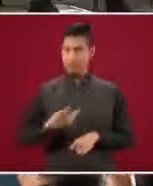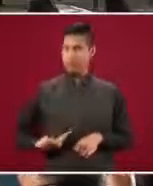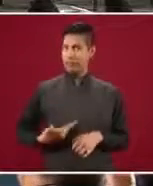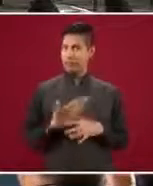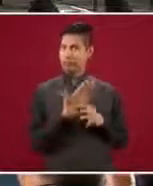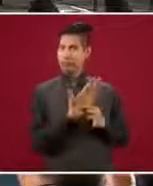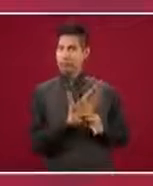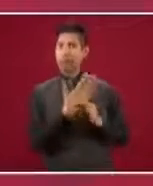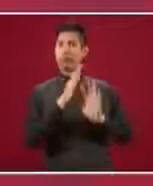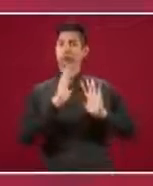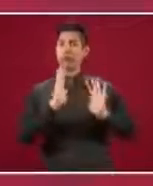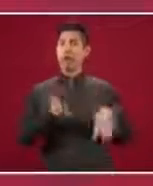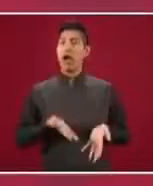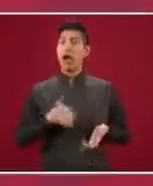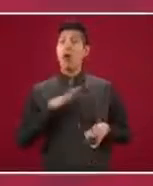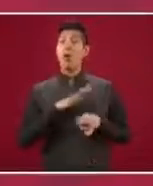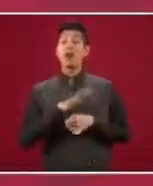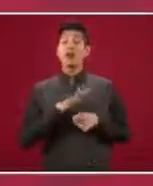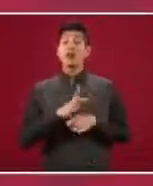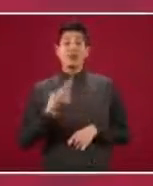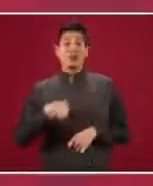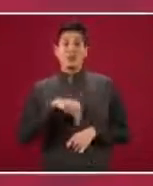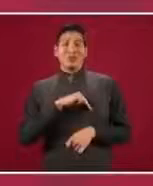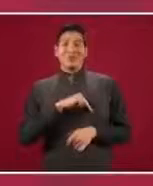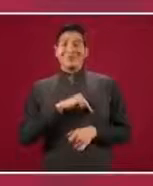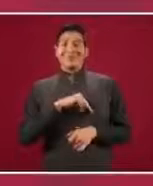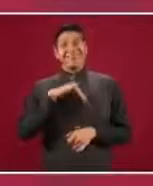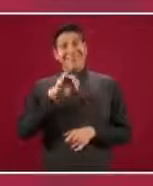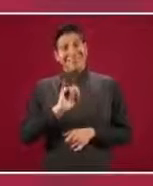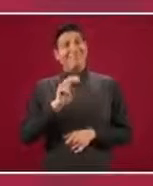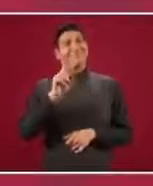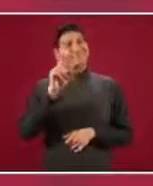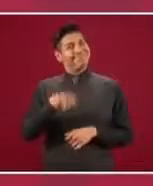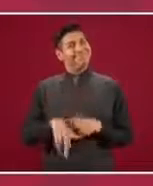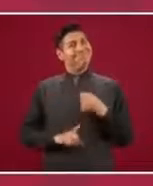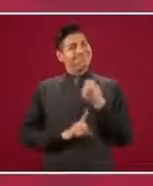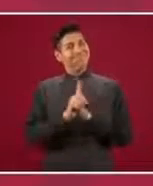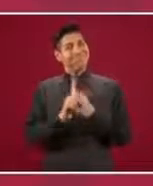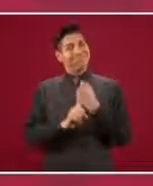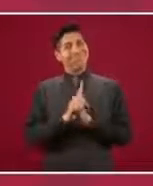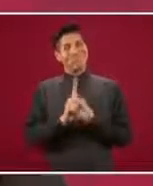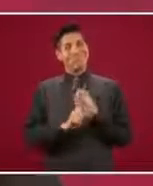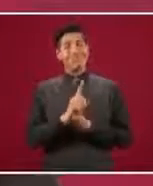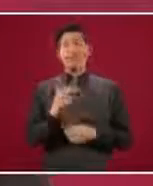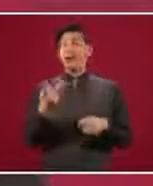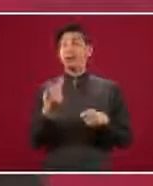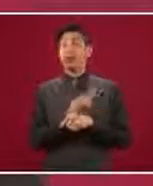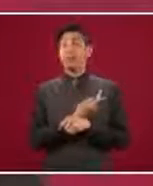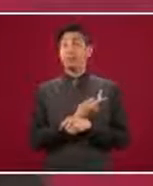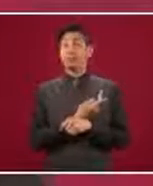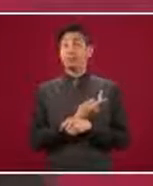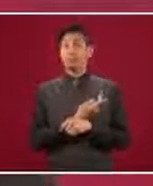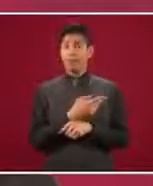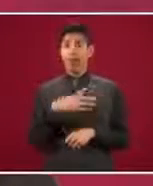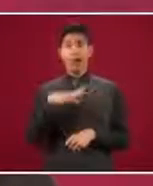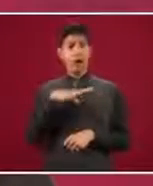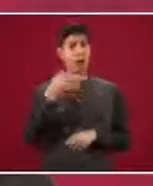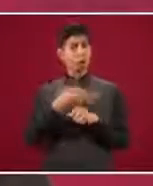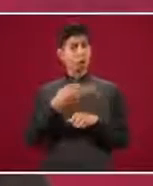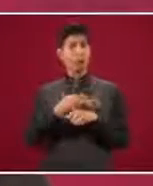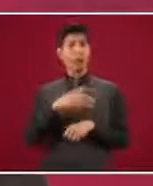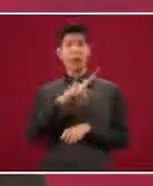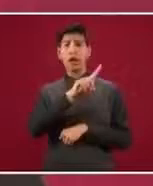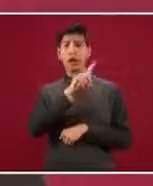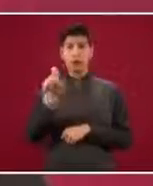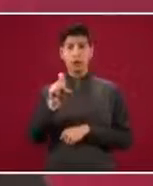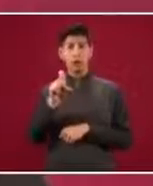una capacidad muy limitada de salud mental. Gruesamente tenemos 100 unidades